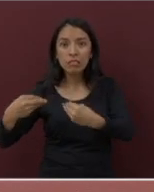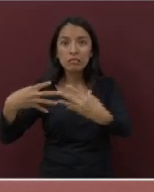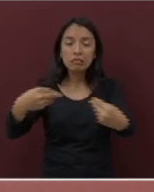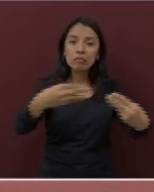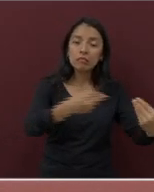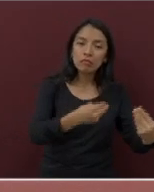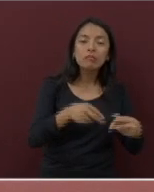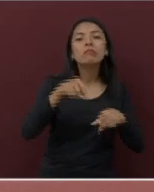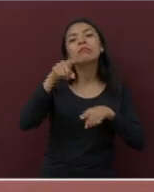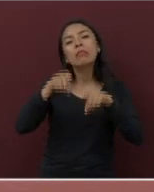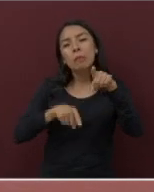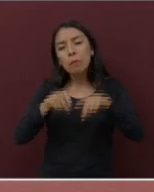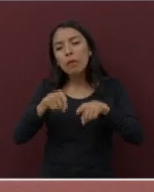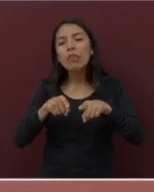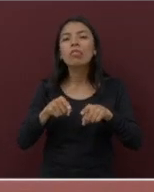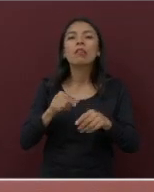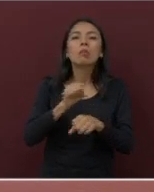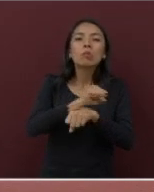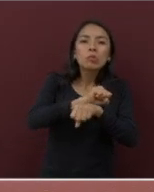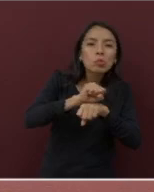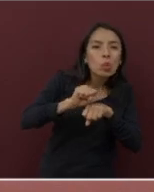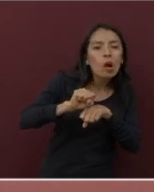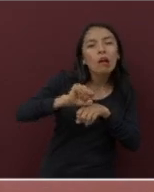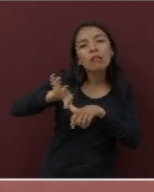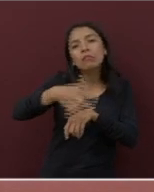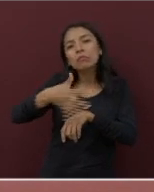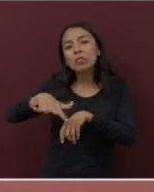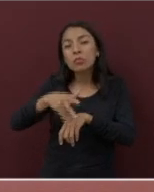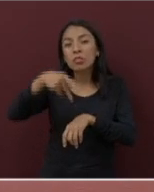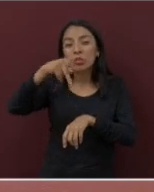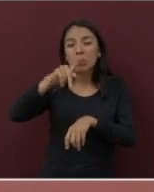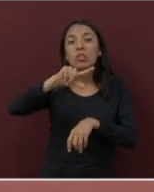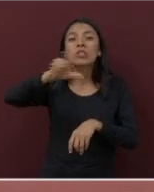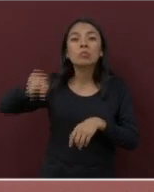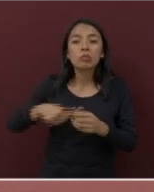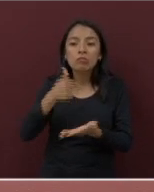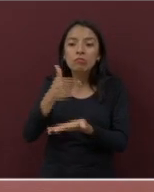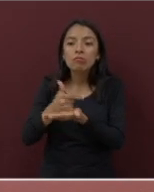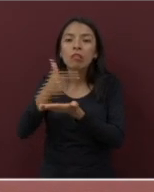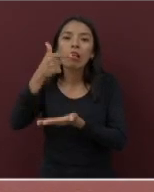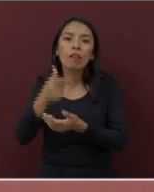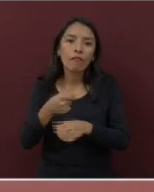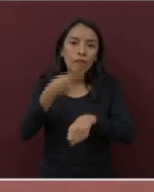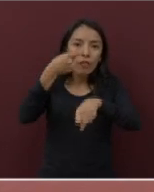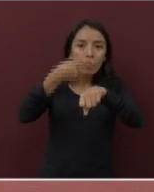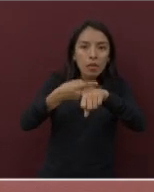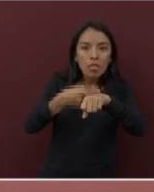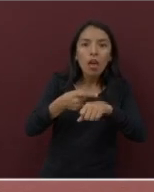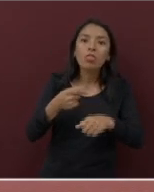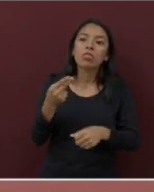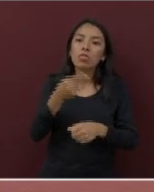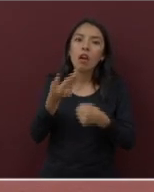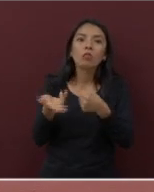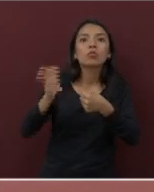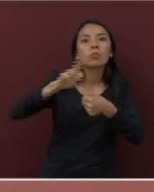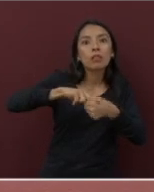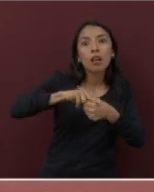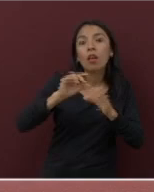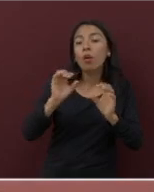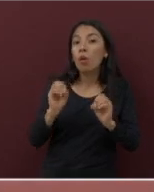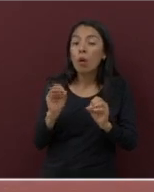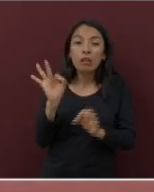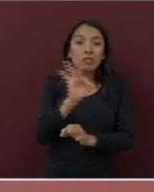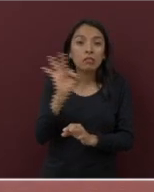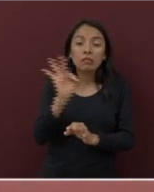o moderado, pero también se puede complicar, requerir hospitalización, incluso tener un desenlace fatal. No